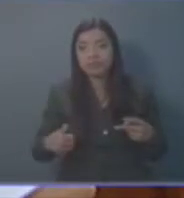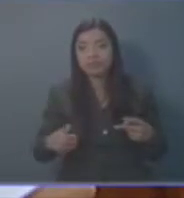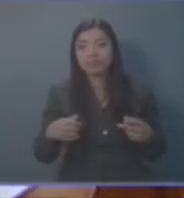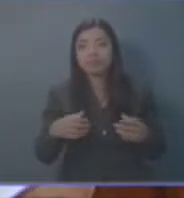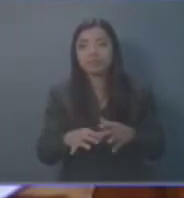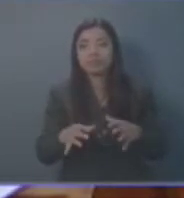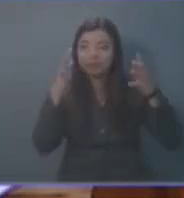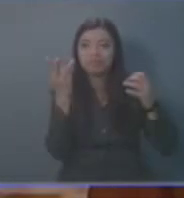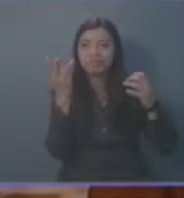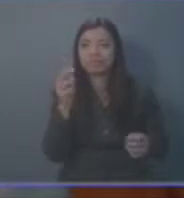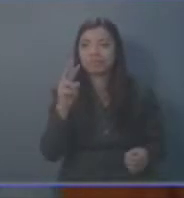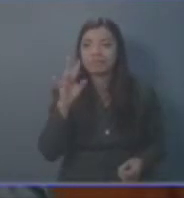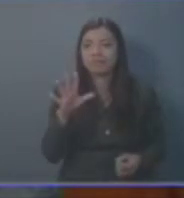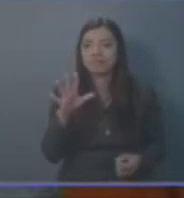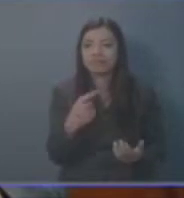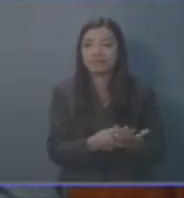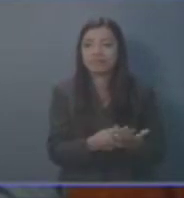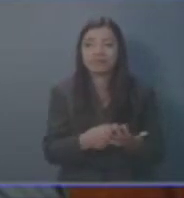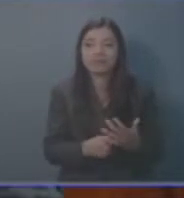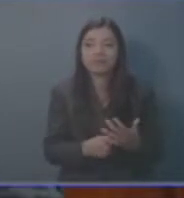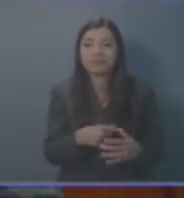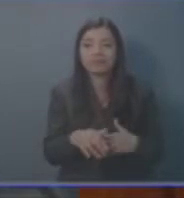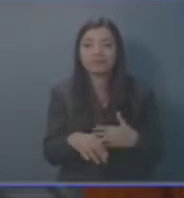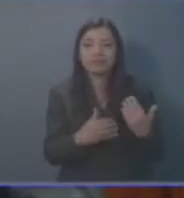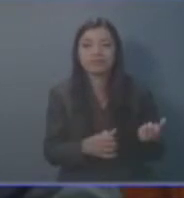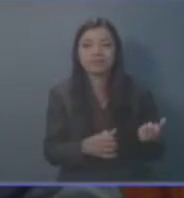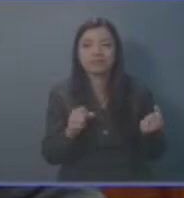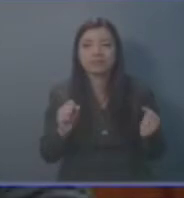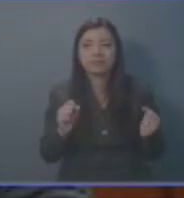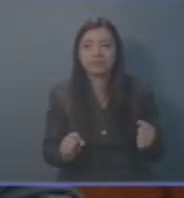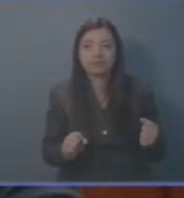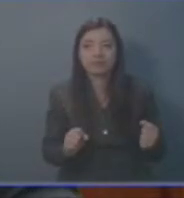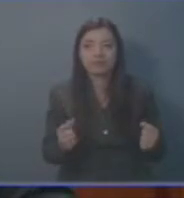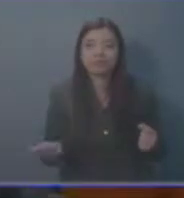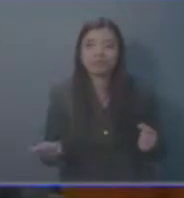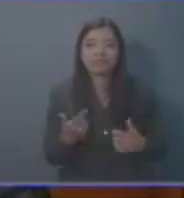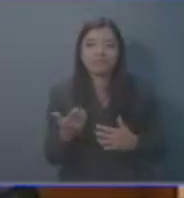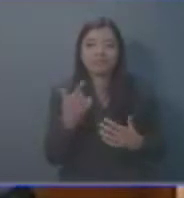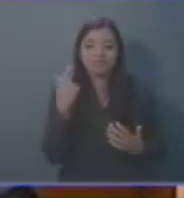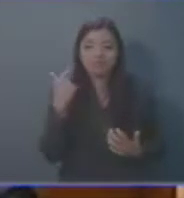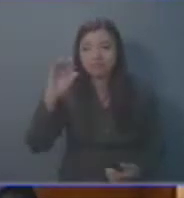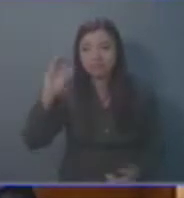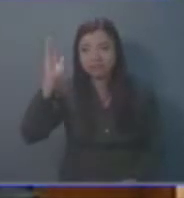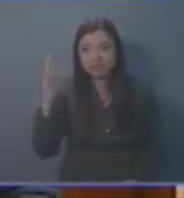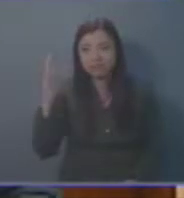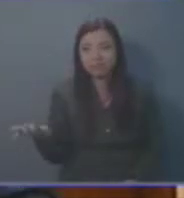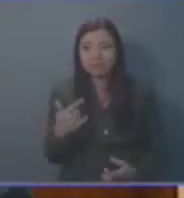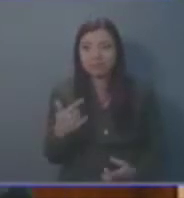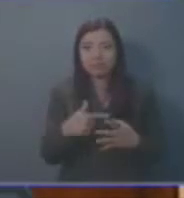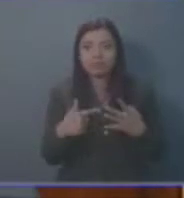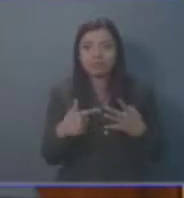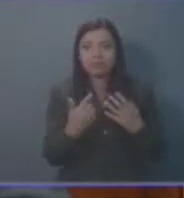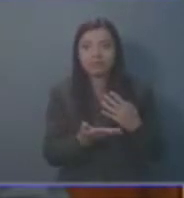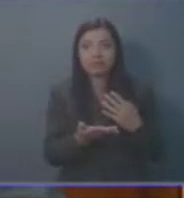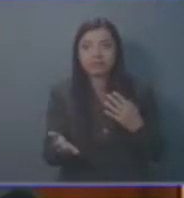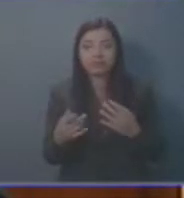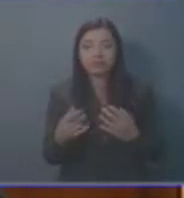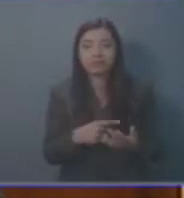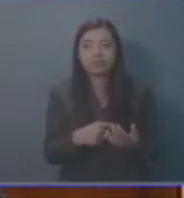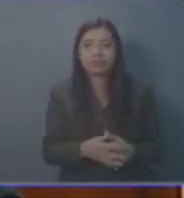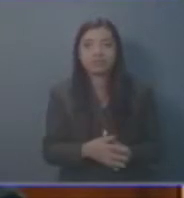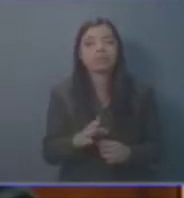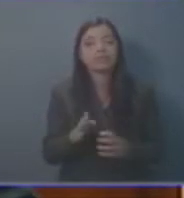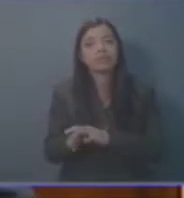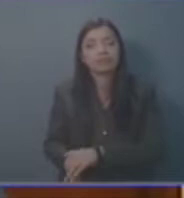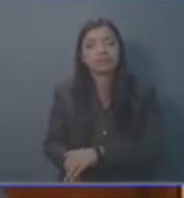número 25 de la Comisión de Cultura y Educación, dado que cuando se sometió a votación, su servidor estaba dando declaraciones a medios de comunicación. Por